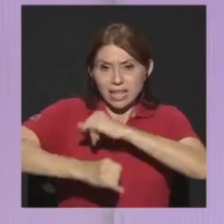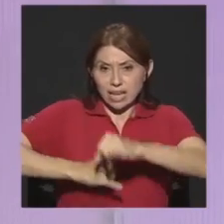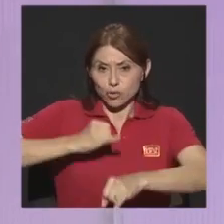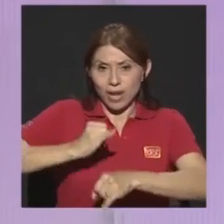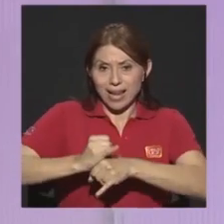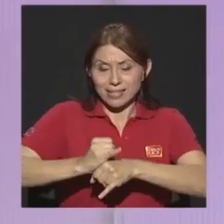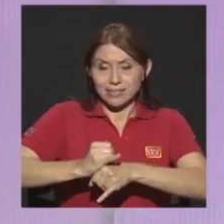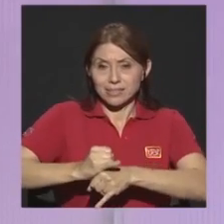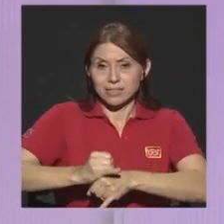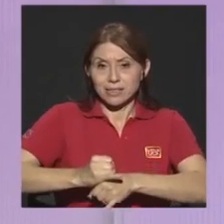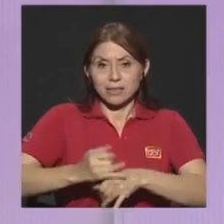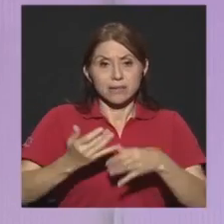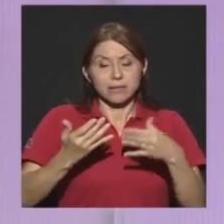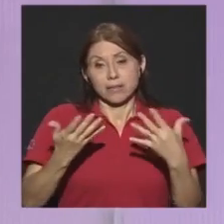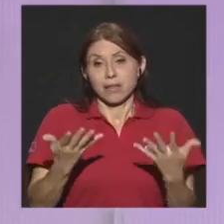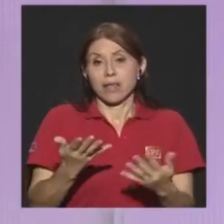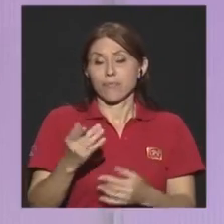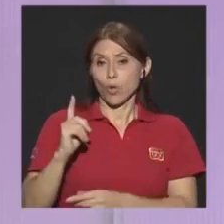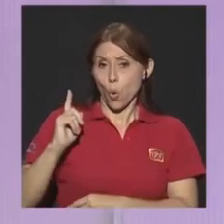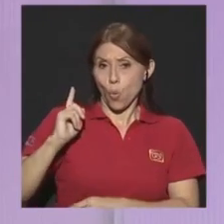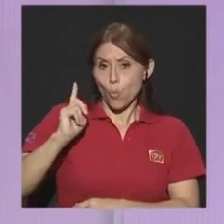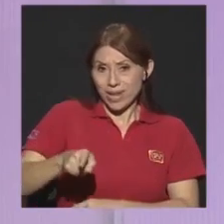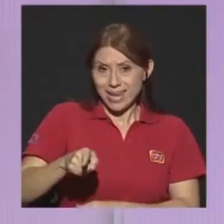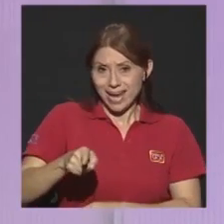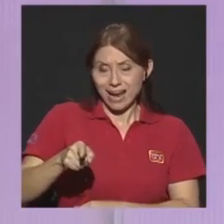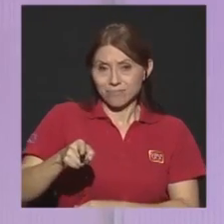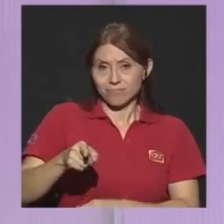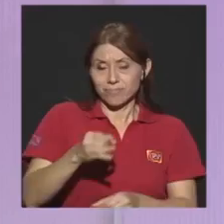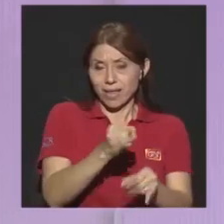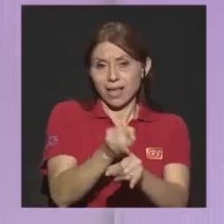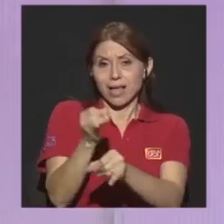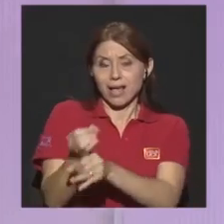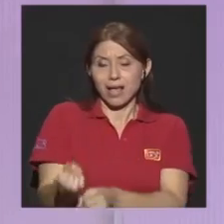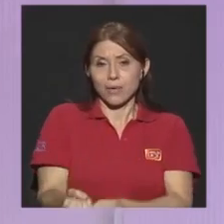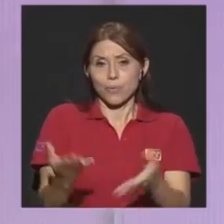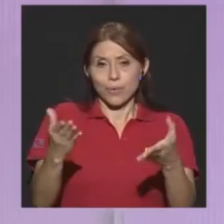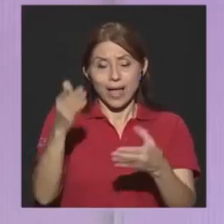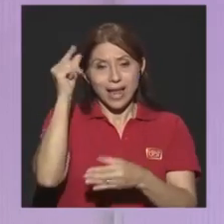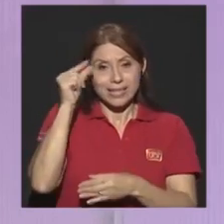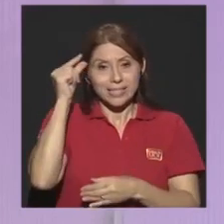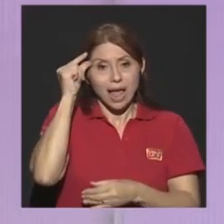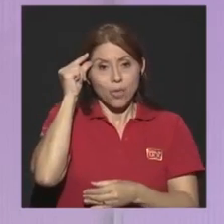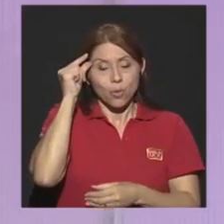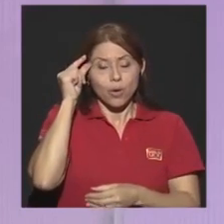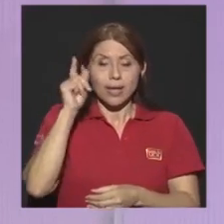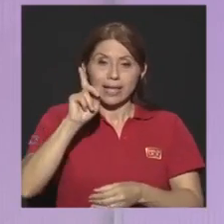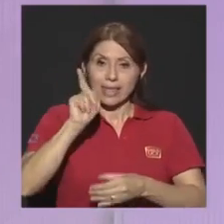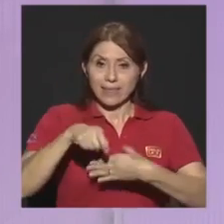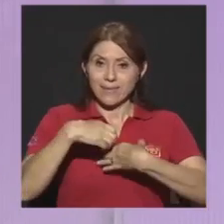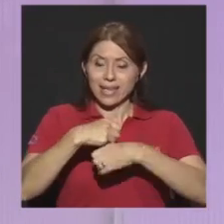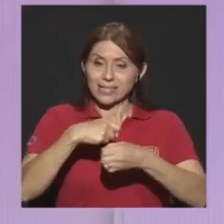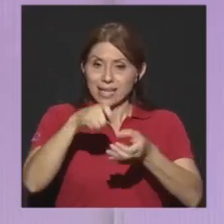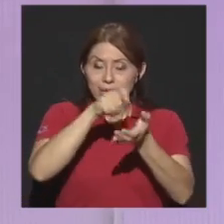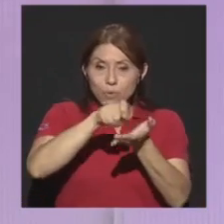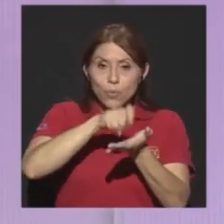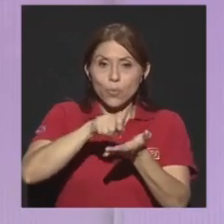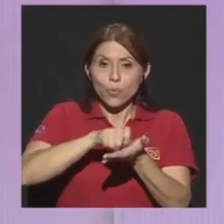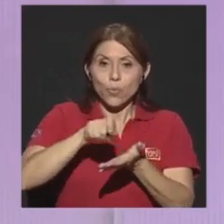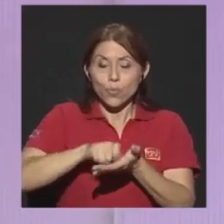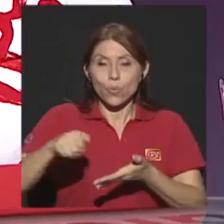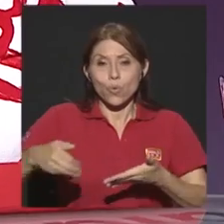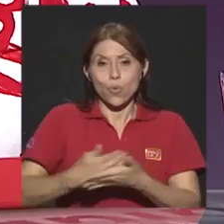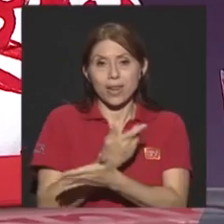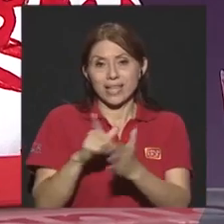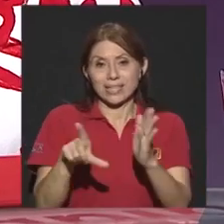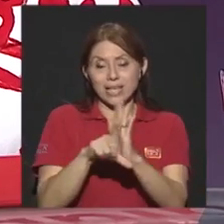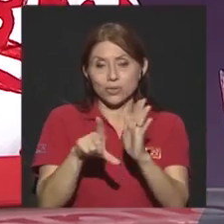Estado, así le mandan, ¿no?, a que realice legislación y produzca políticas públicas